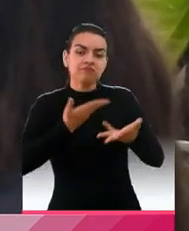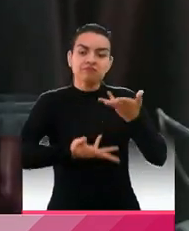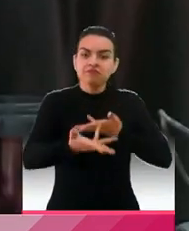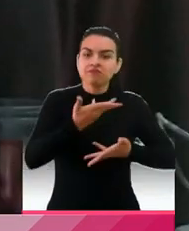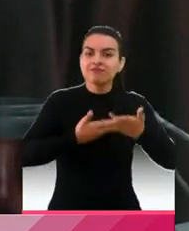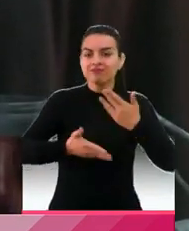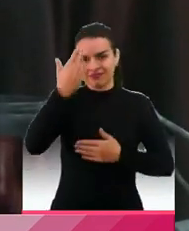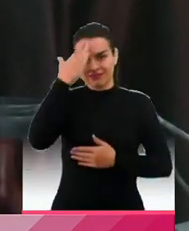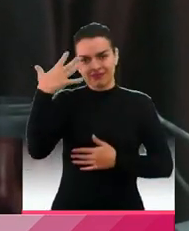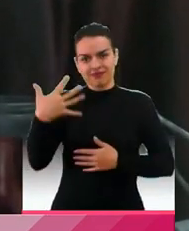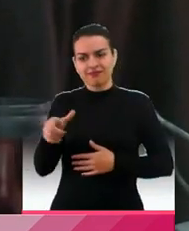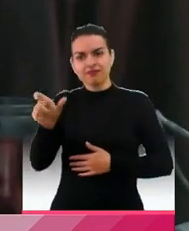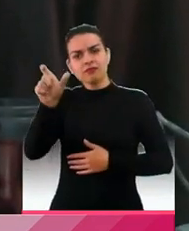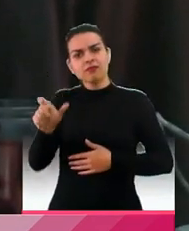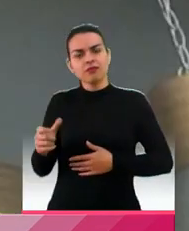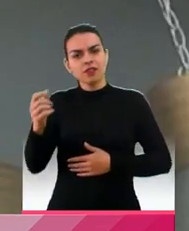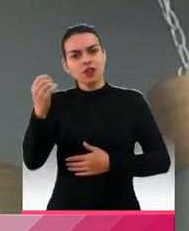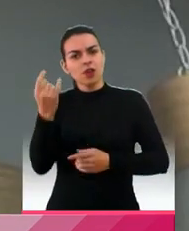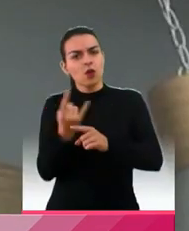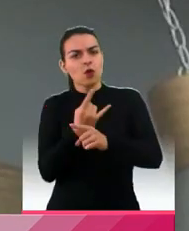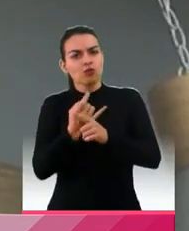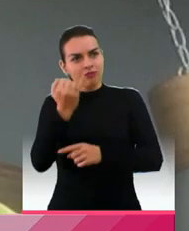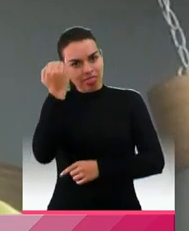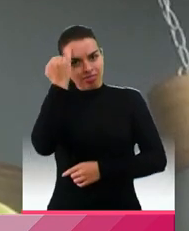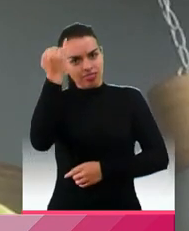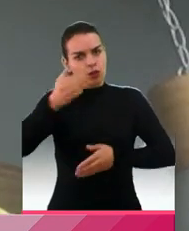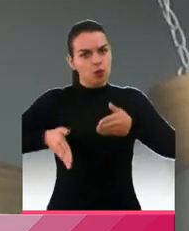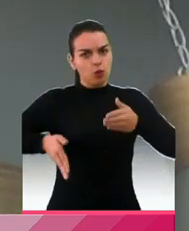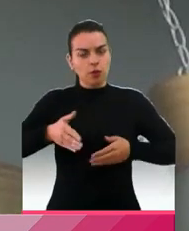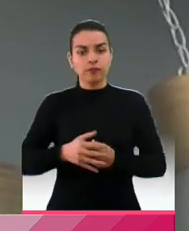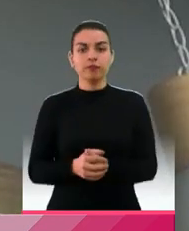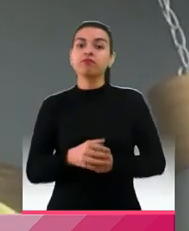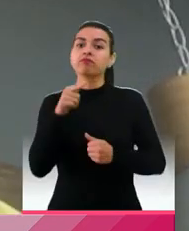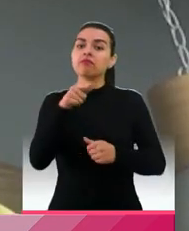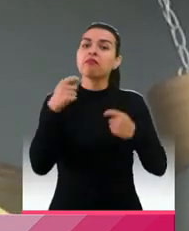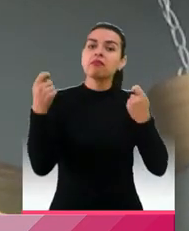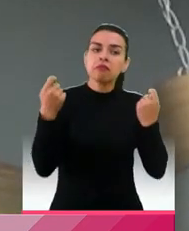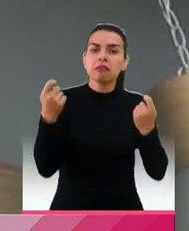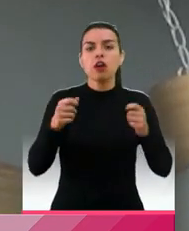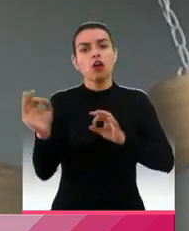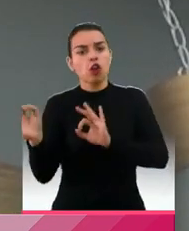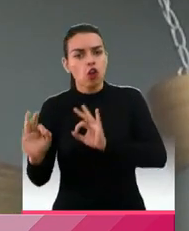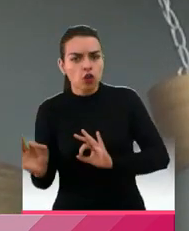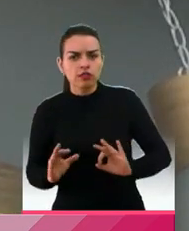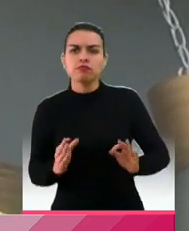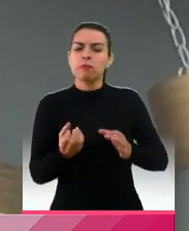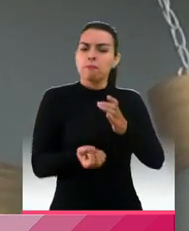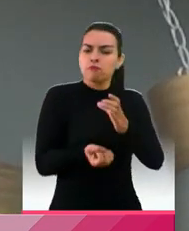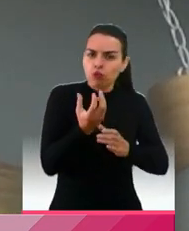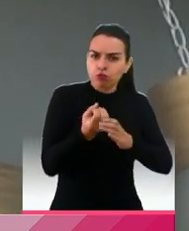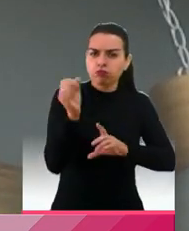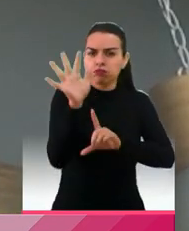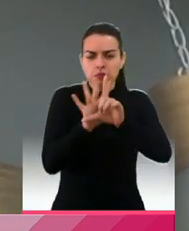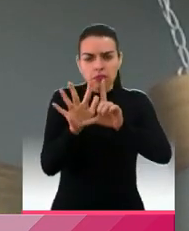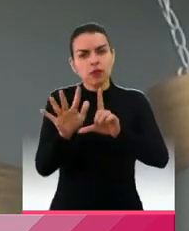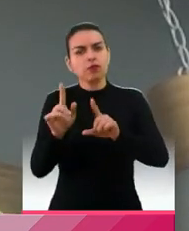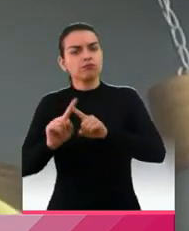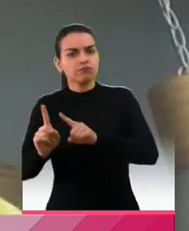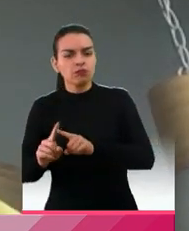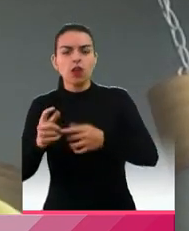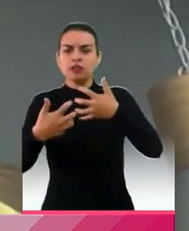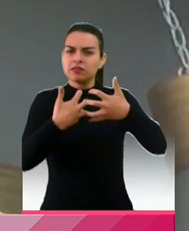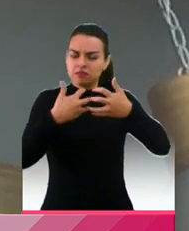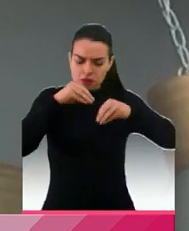artificial gestión logística gestión de mercados producción multimedia análisis y desarrollo de sistemas de información